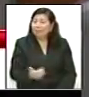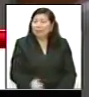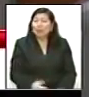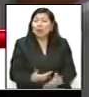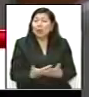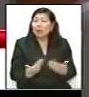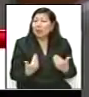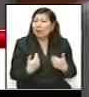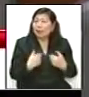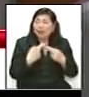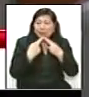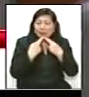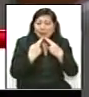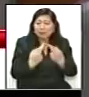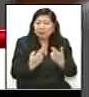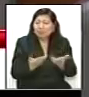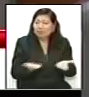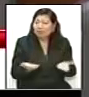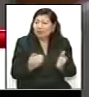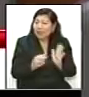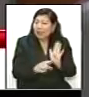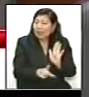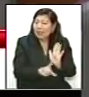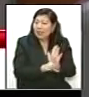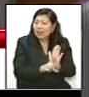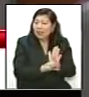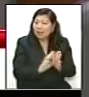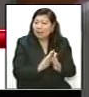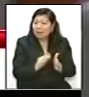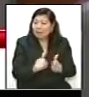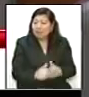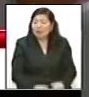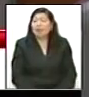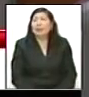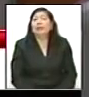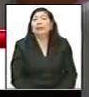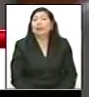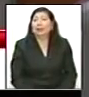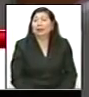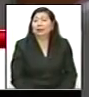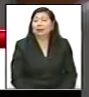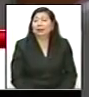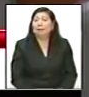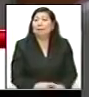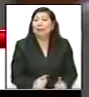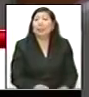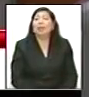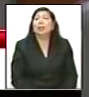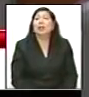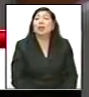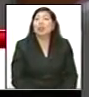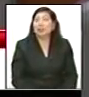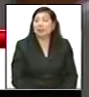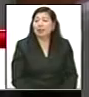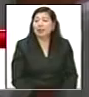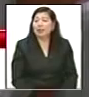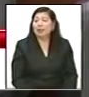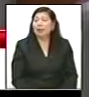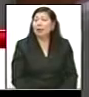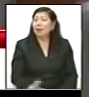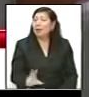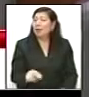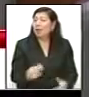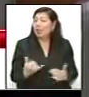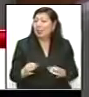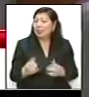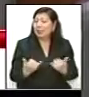cosas tienen que resolverse de manera legal y transparente, tal como manda el reglamento del Congreso, presidenta, lo hacen de